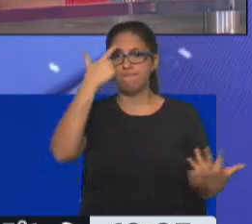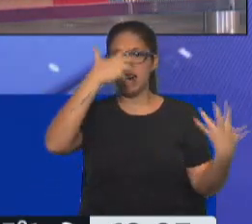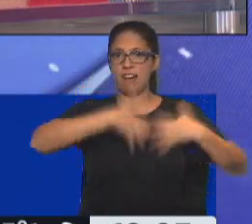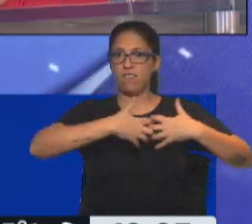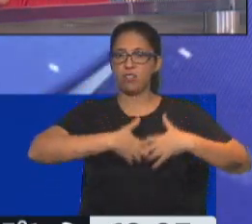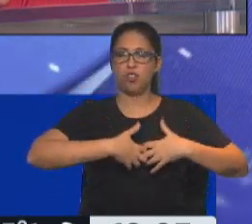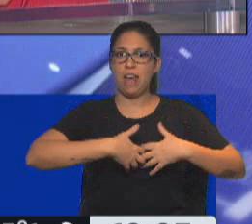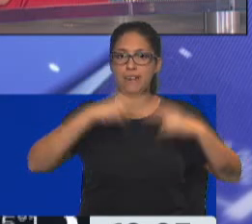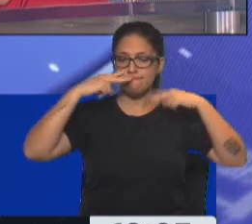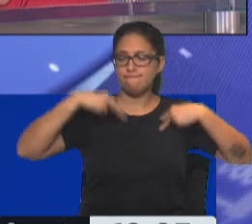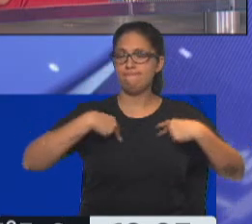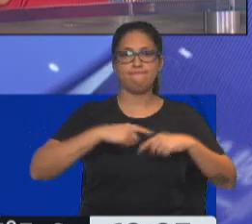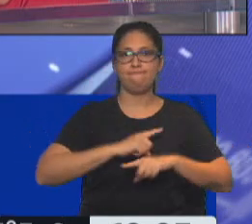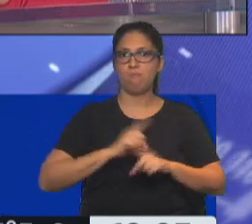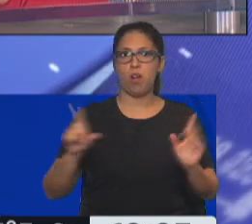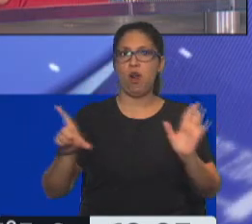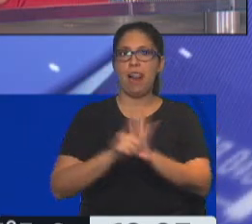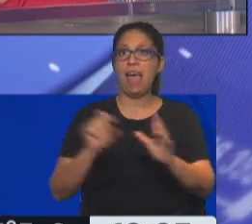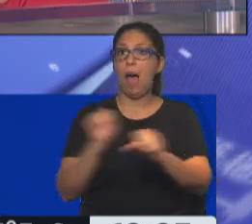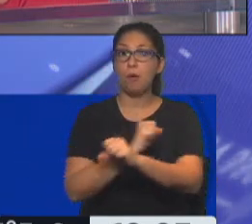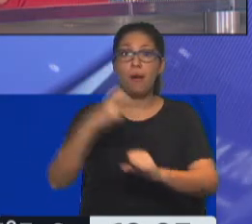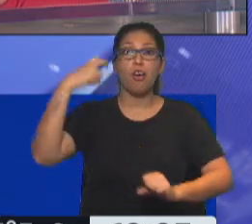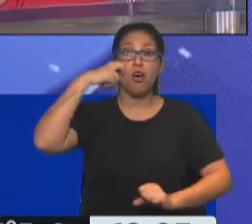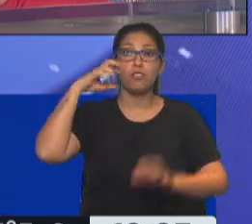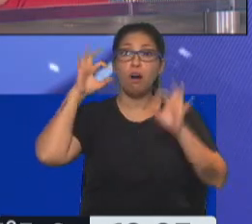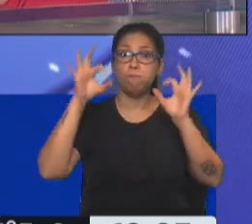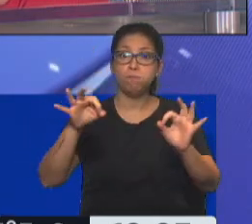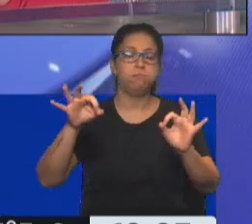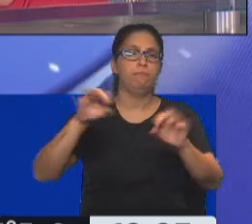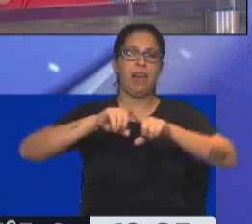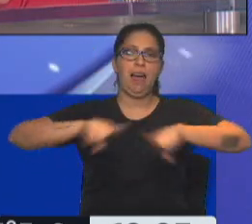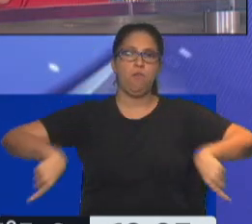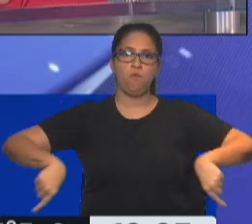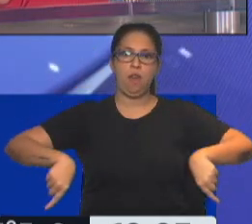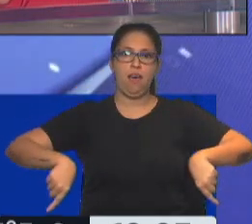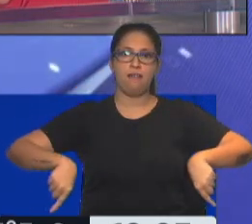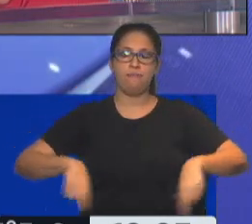proyecto. Ya era ley aprobada por el Congreso, con el que da marcha atrás y deja atrás al menos este capítulo.